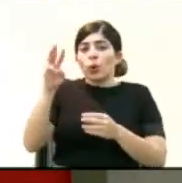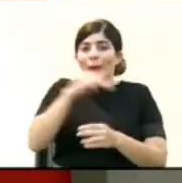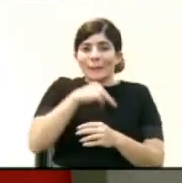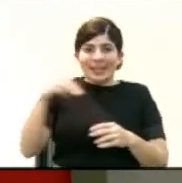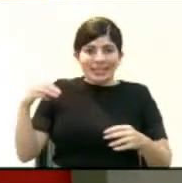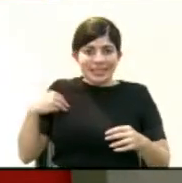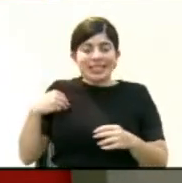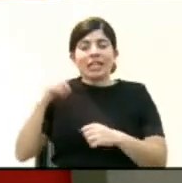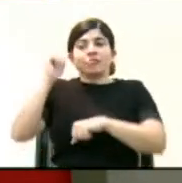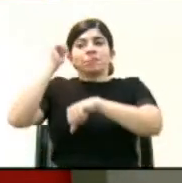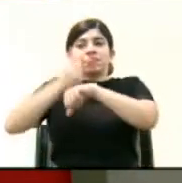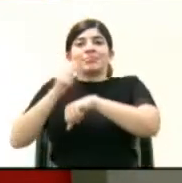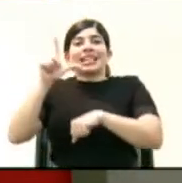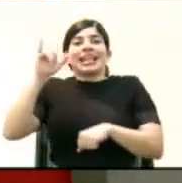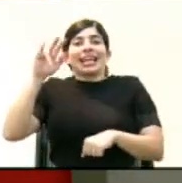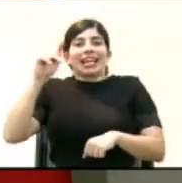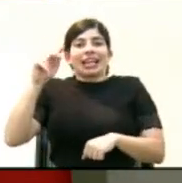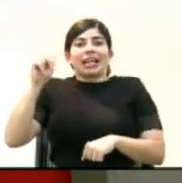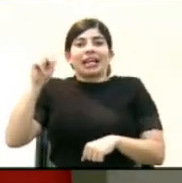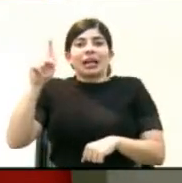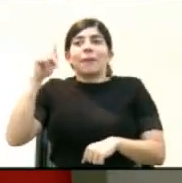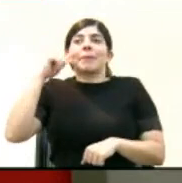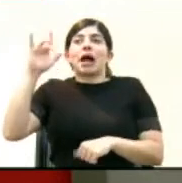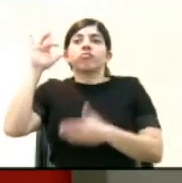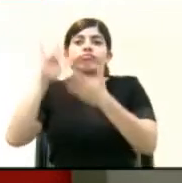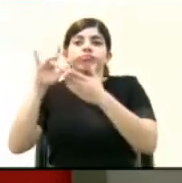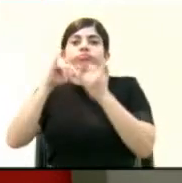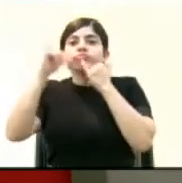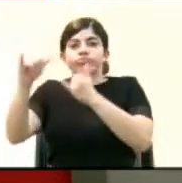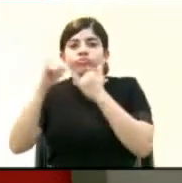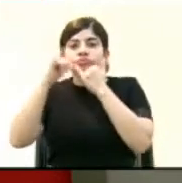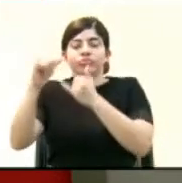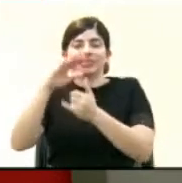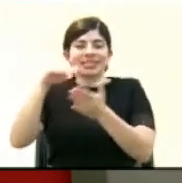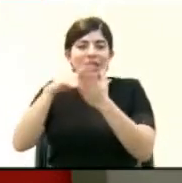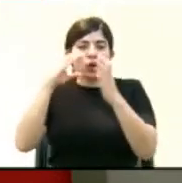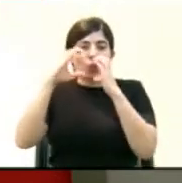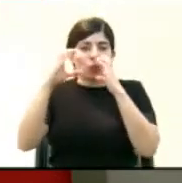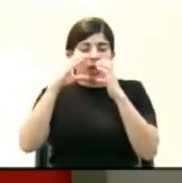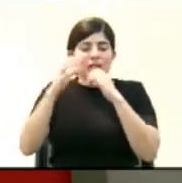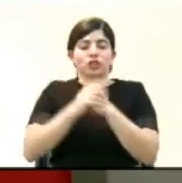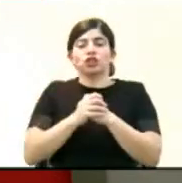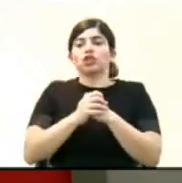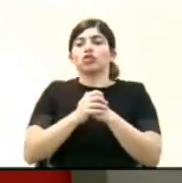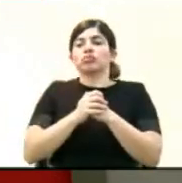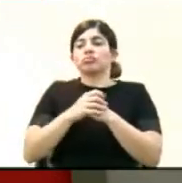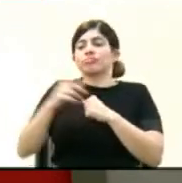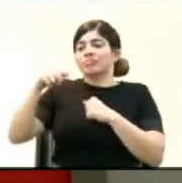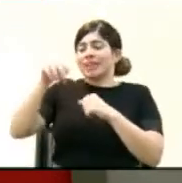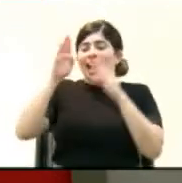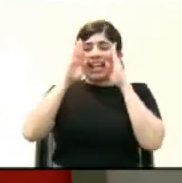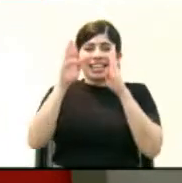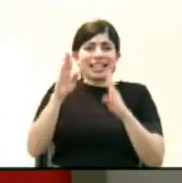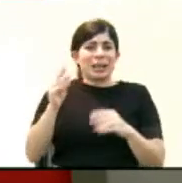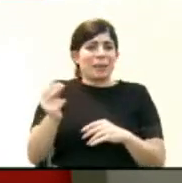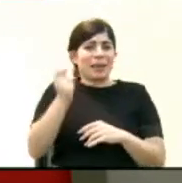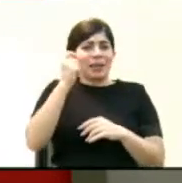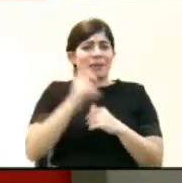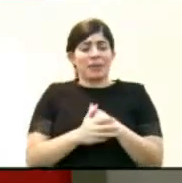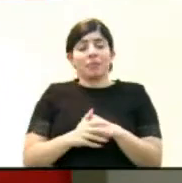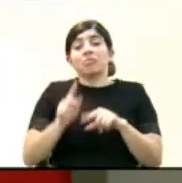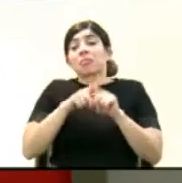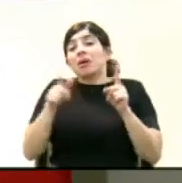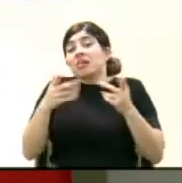también un enlace para hacer los reportes que llegan a nuestra central de comunicaciones y se atienden de inmediato. Pero